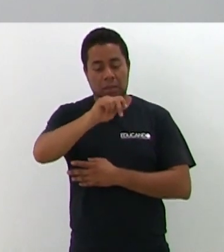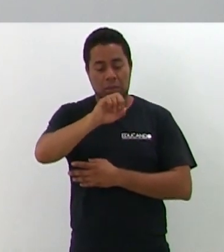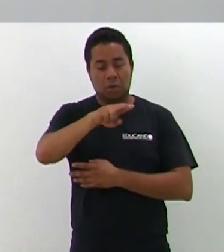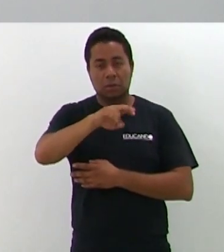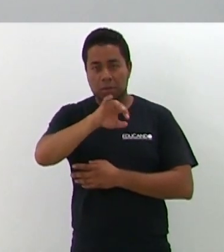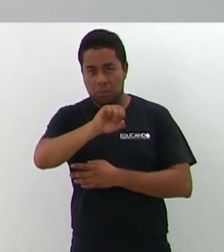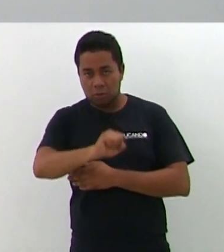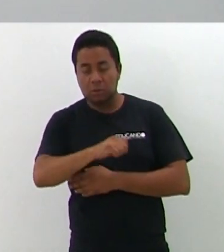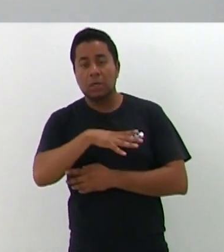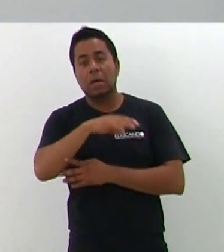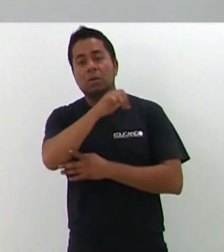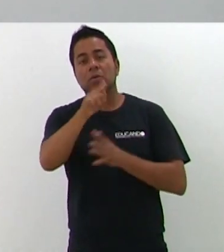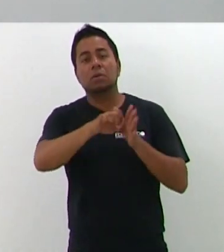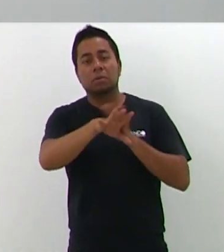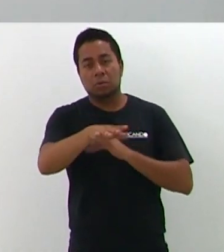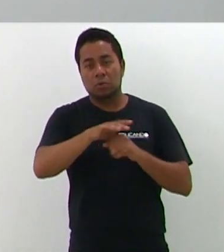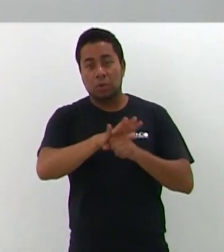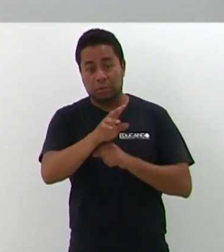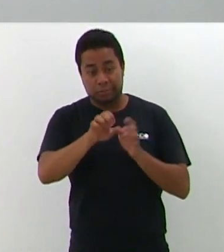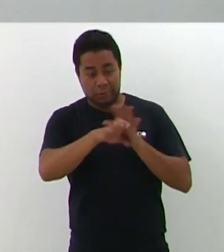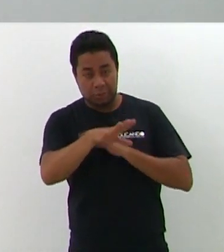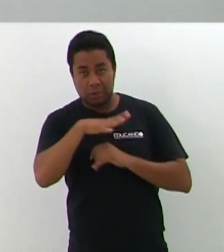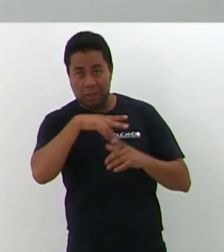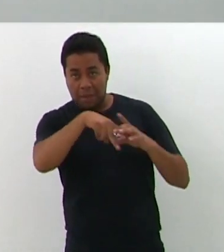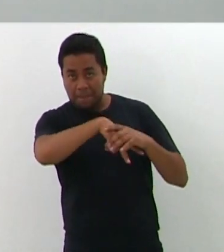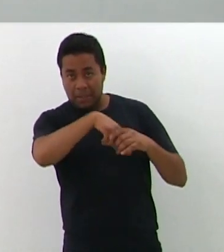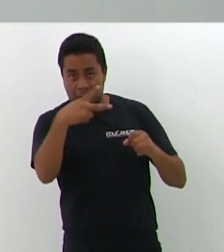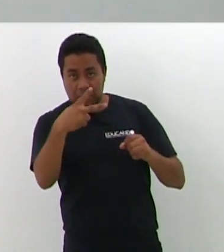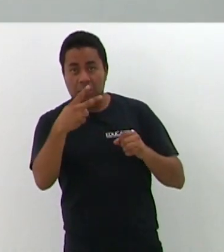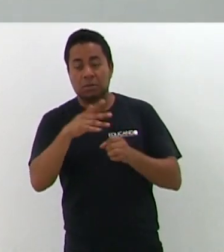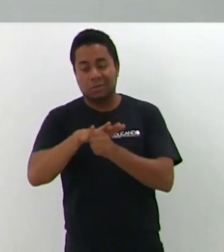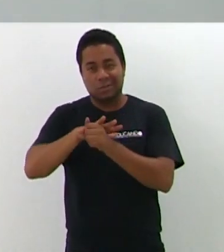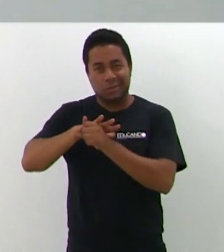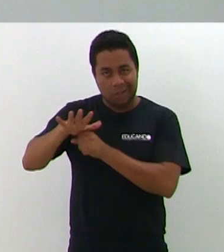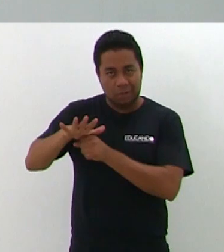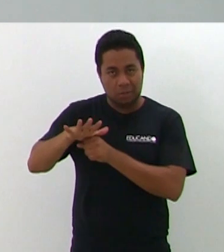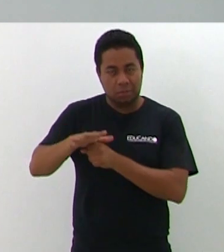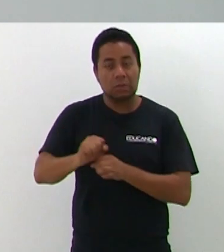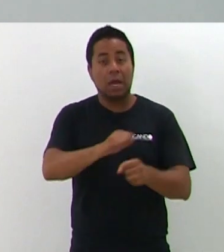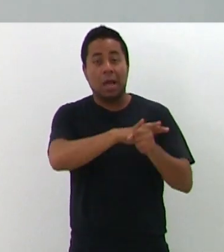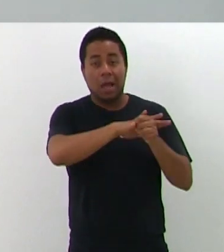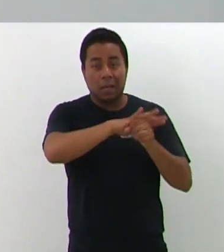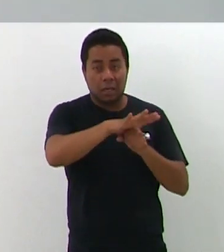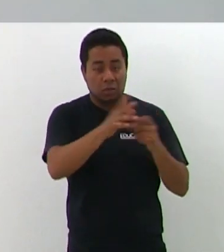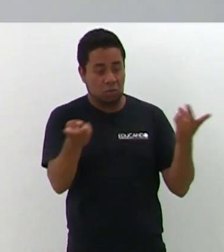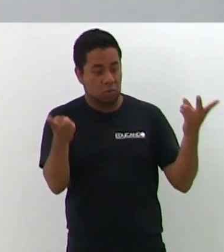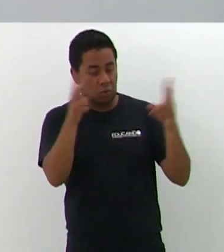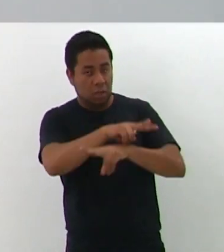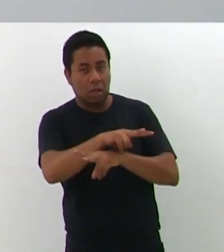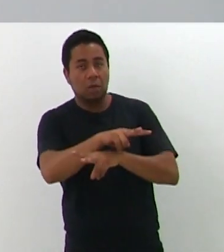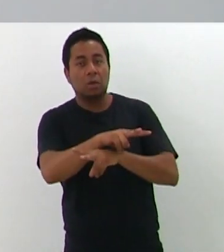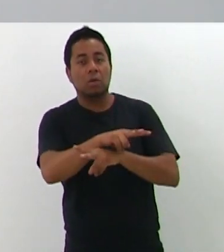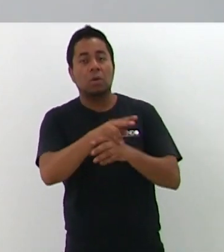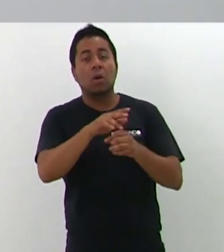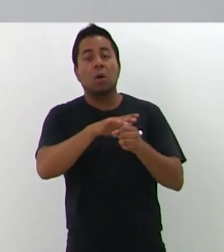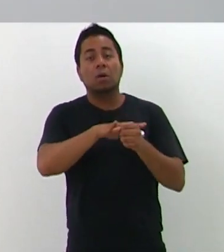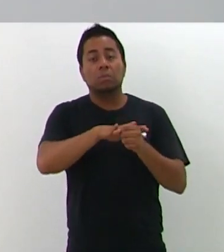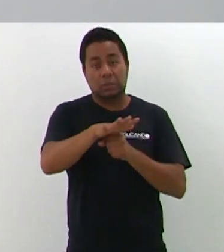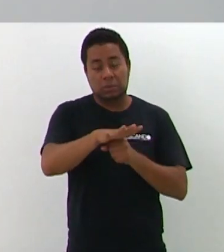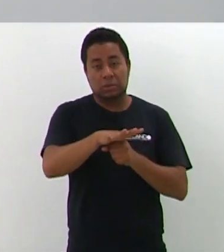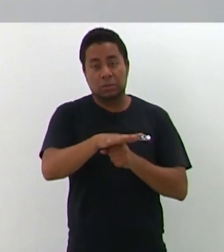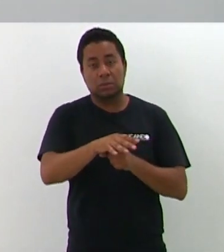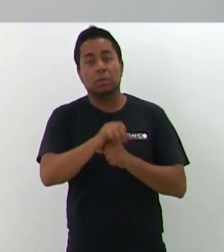Y tenemos otro ejemplo que es vacío y lleno. Lleno es lo contrario de vacío,